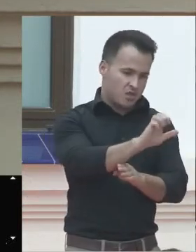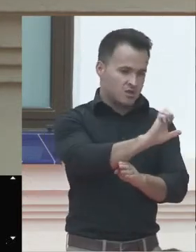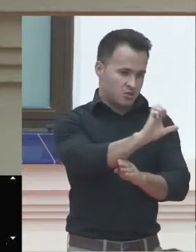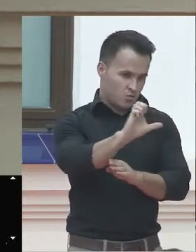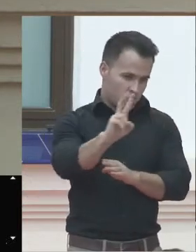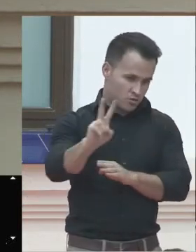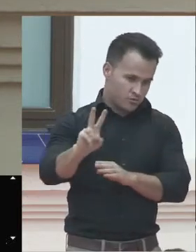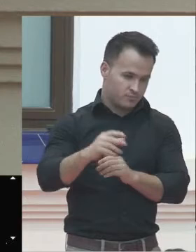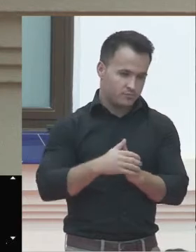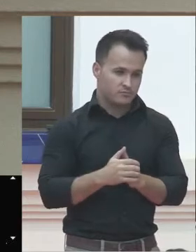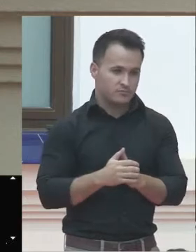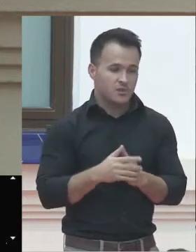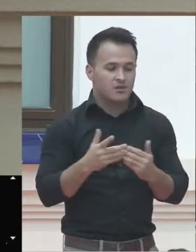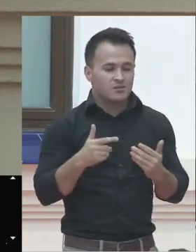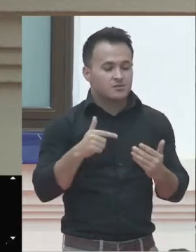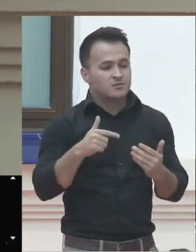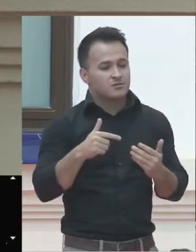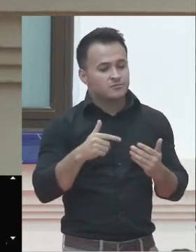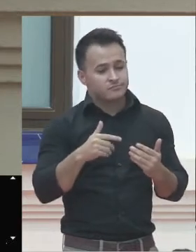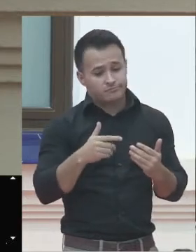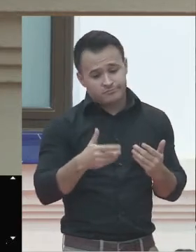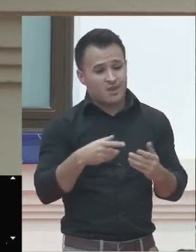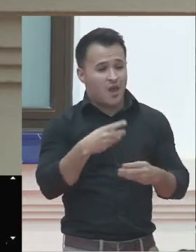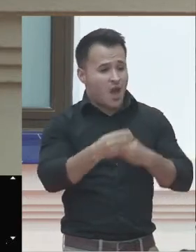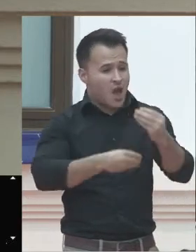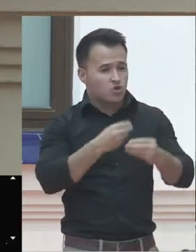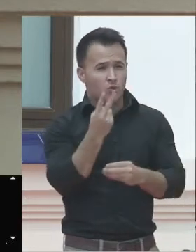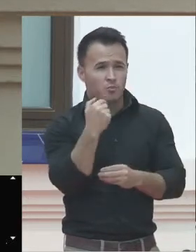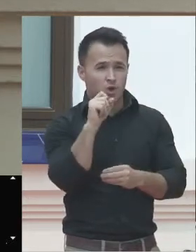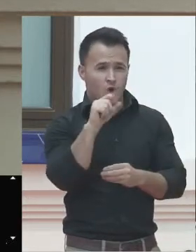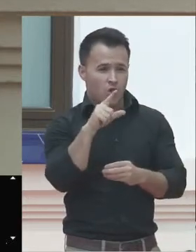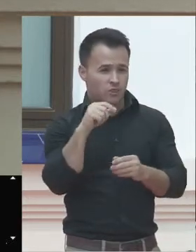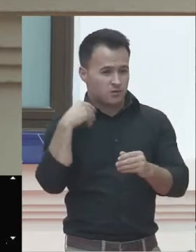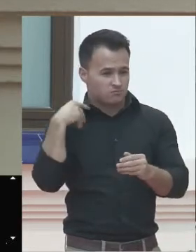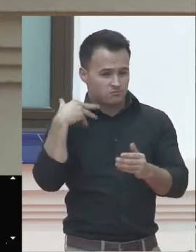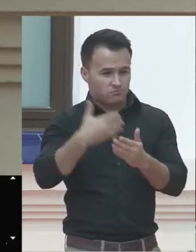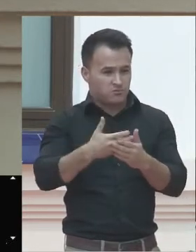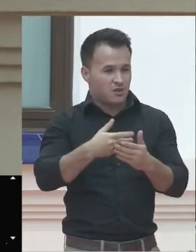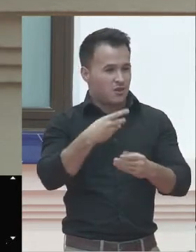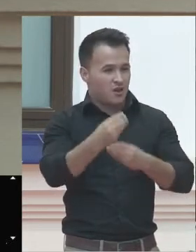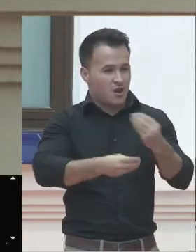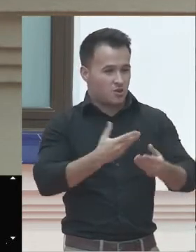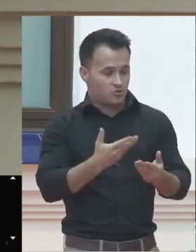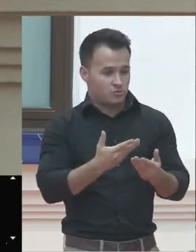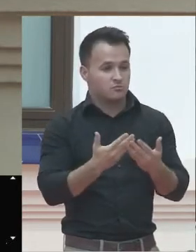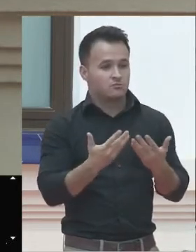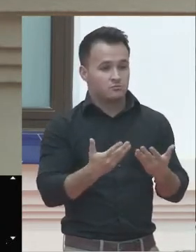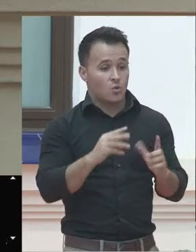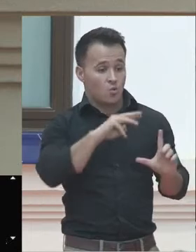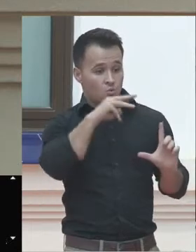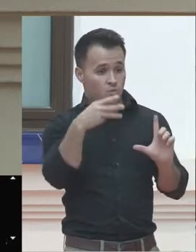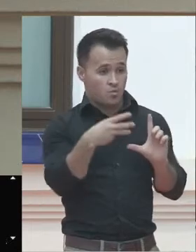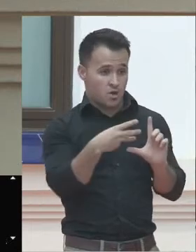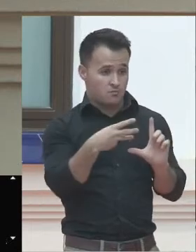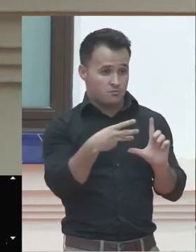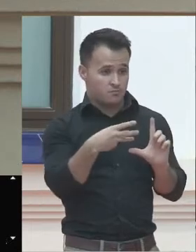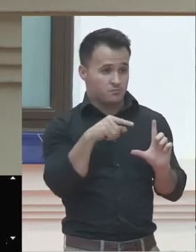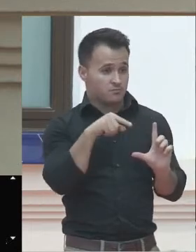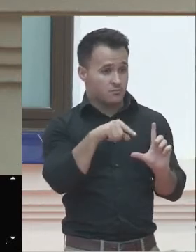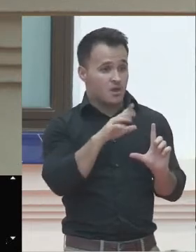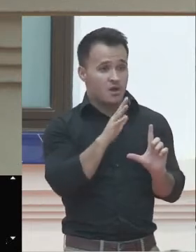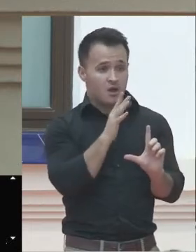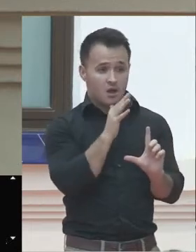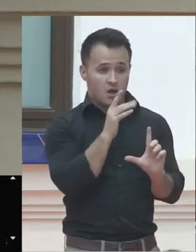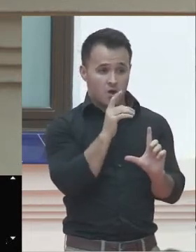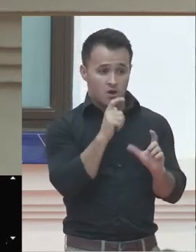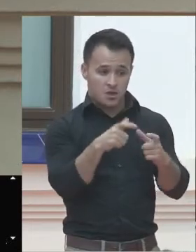Estados Unidos. Entonces, ¿qué hemos hecho a partir de la legislación? Pues hemos hecho que el sitio web desde donde ahora se